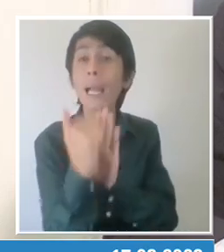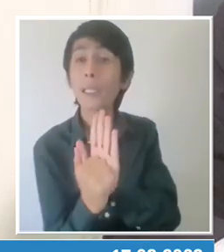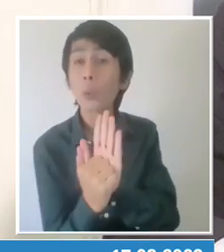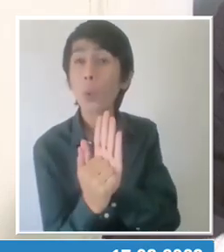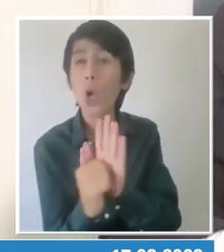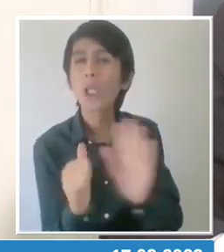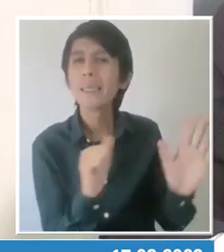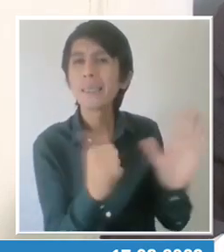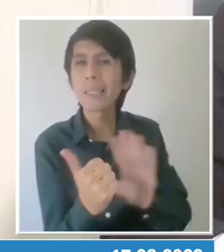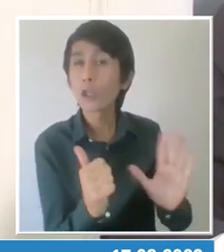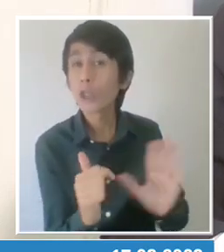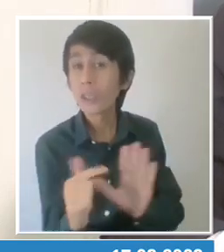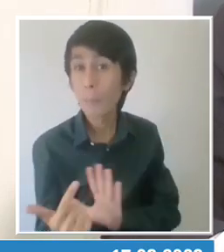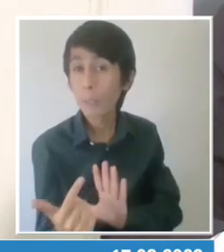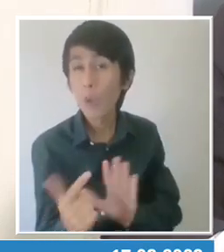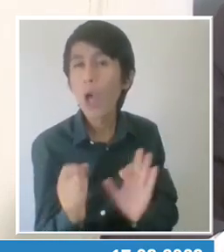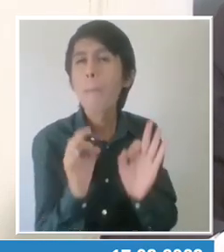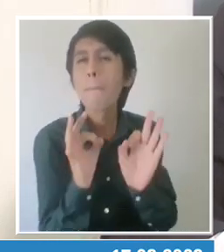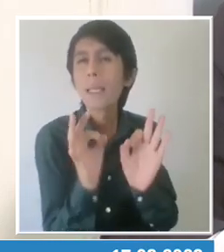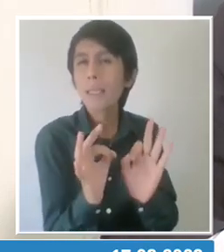6 y 7, especialmente este último.